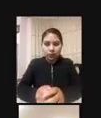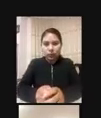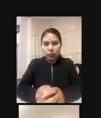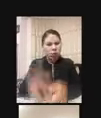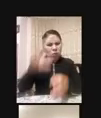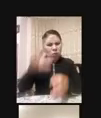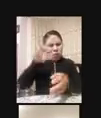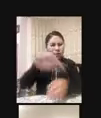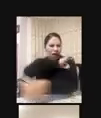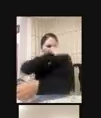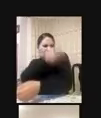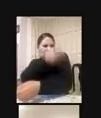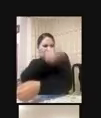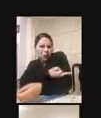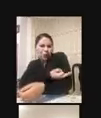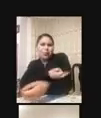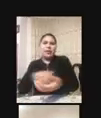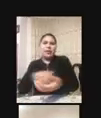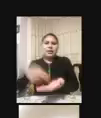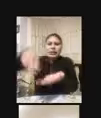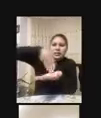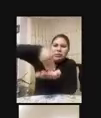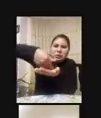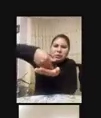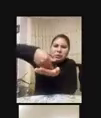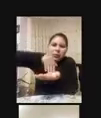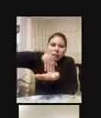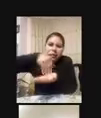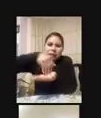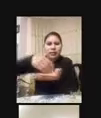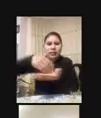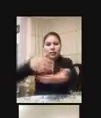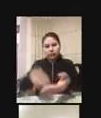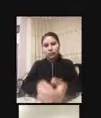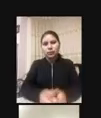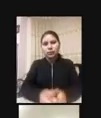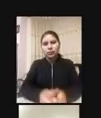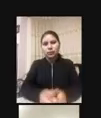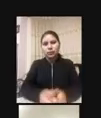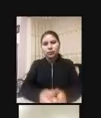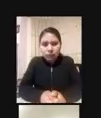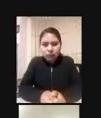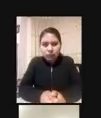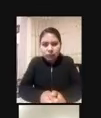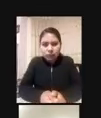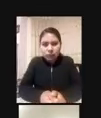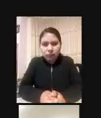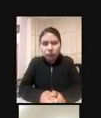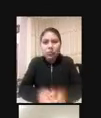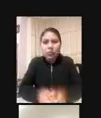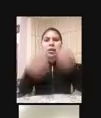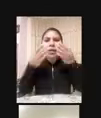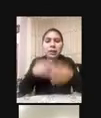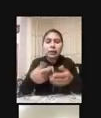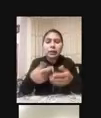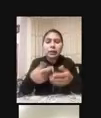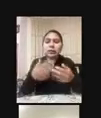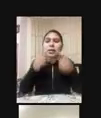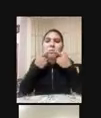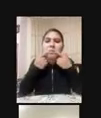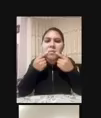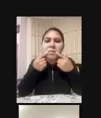la tensión suficiente para poderla cerrar completamente, lo que va a causar el babeo y dificultad en la masticación,